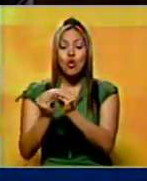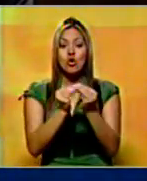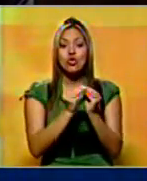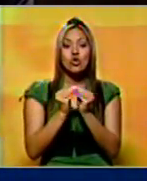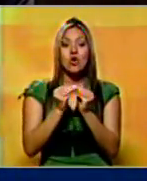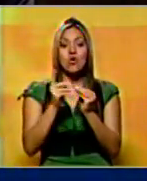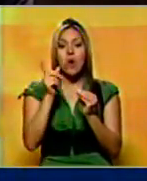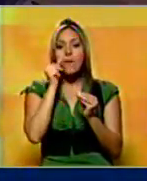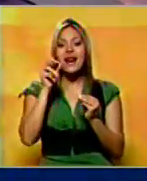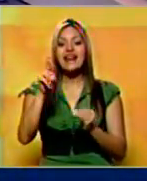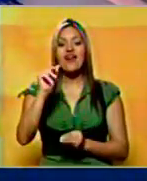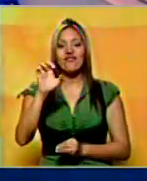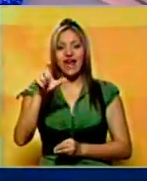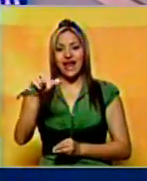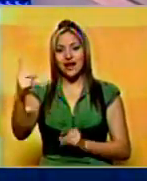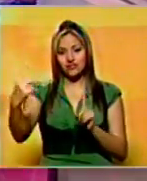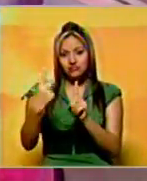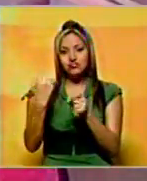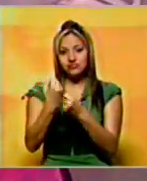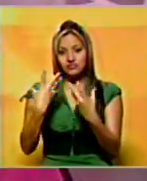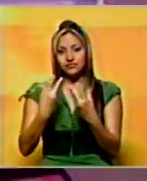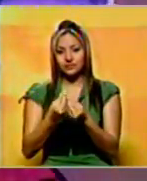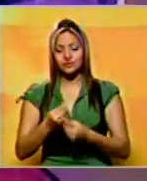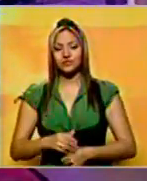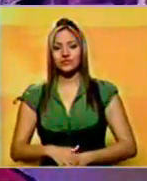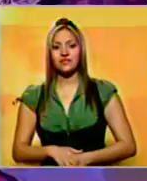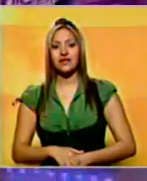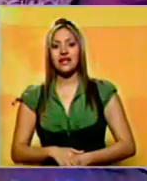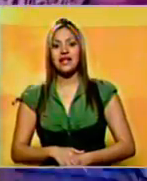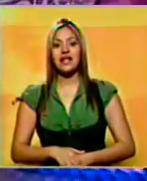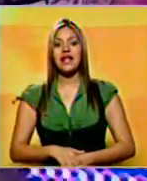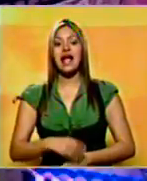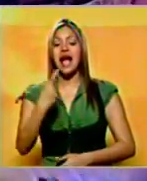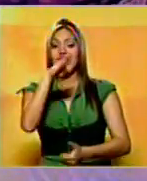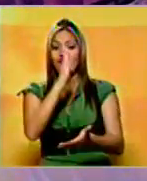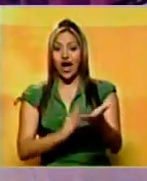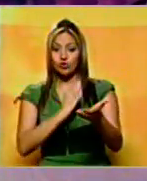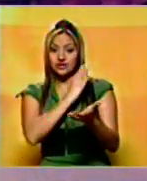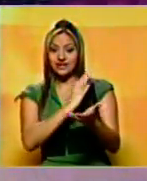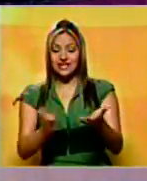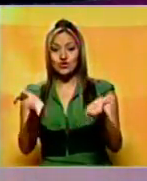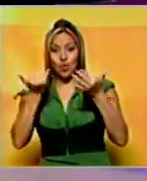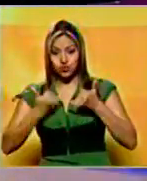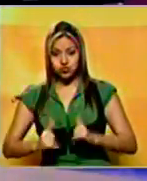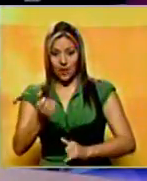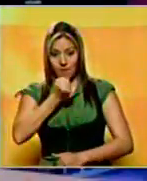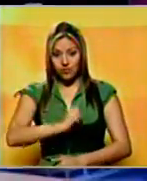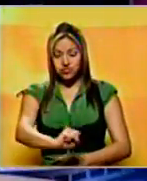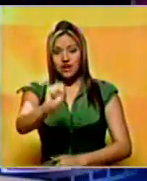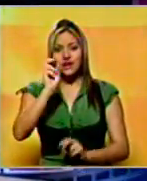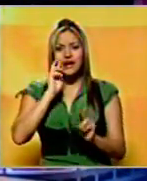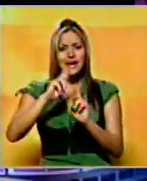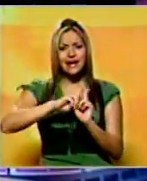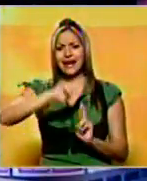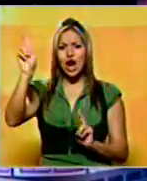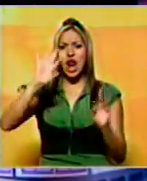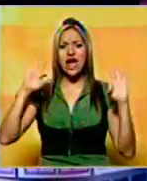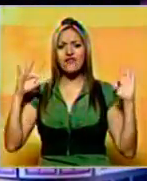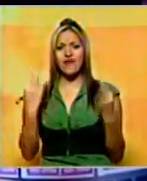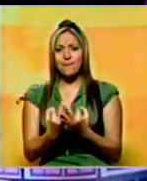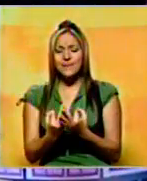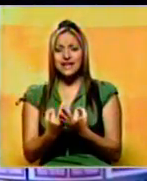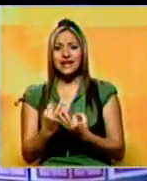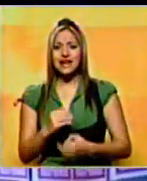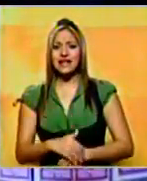llama Rafael Medina. Y cambiamos de tema porque el bautizo del príncipe George de Inglaterra rompió las tradiciones de la familia